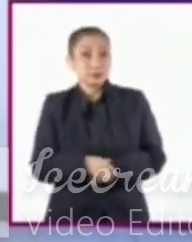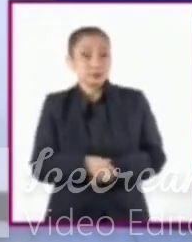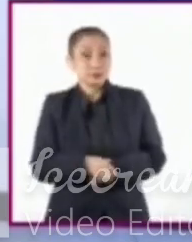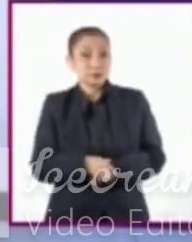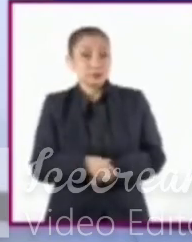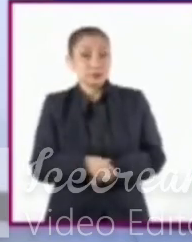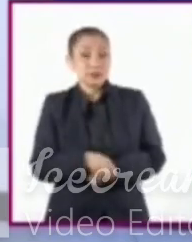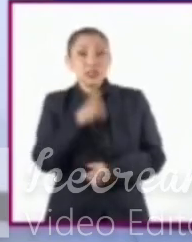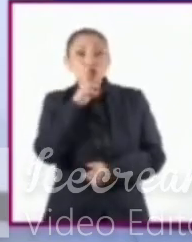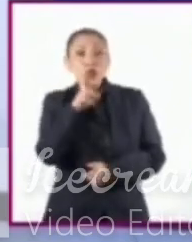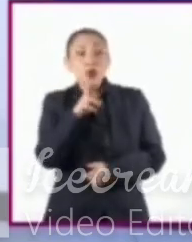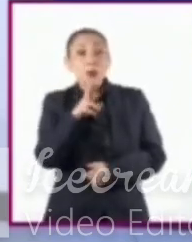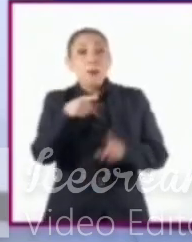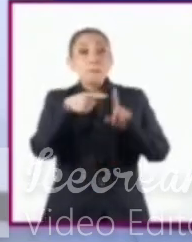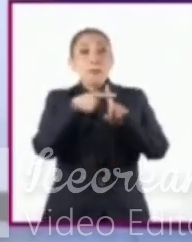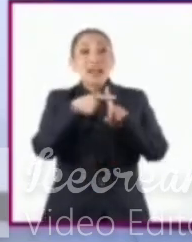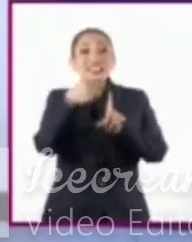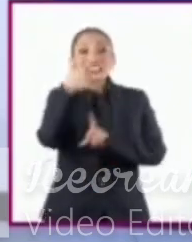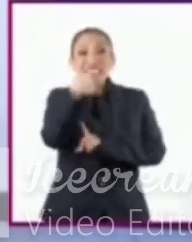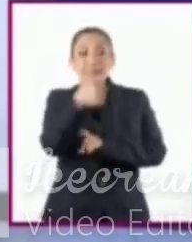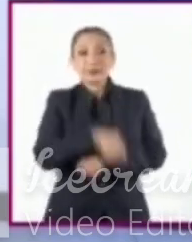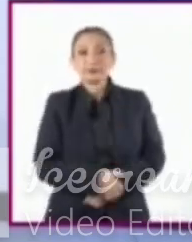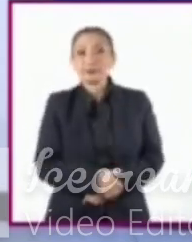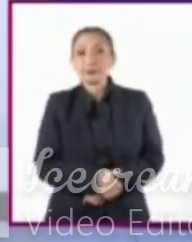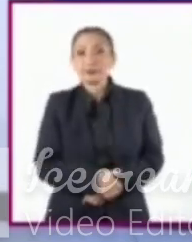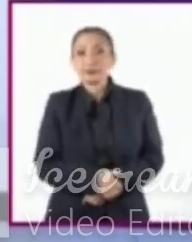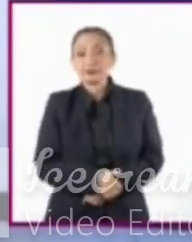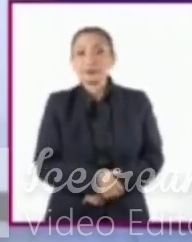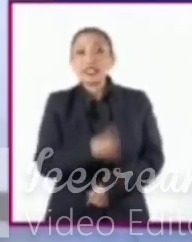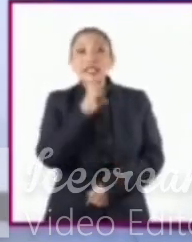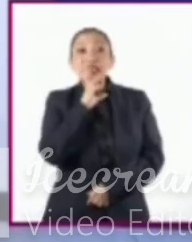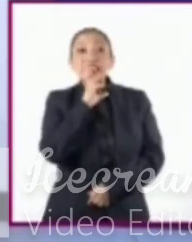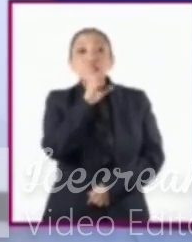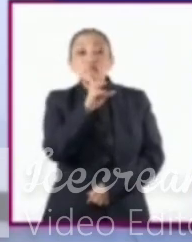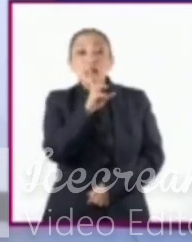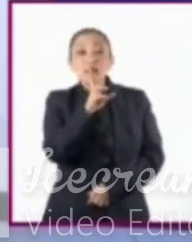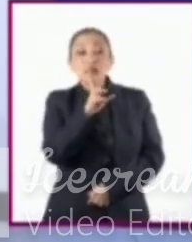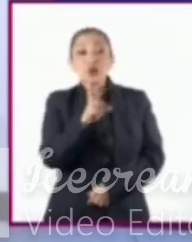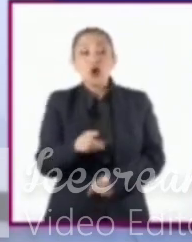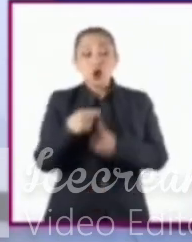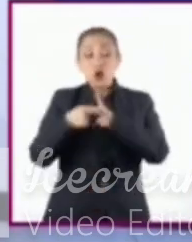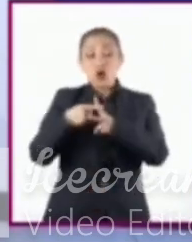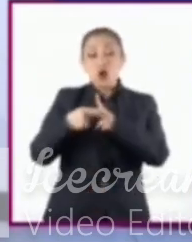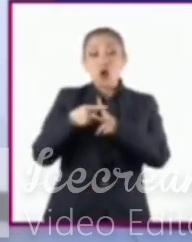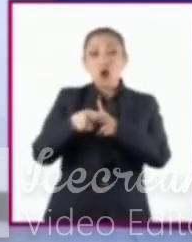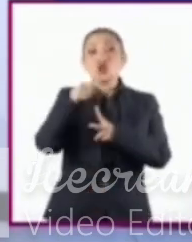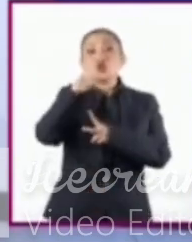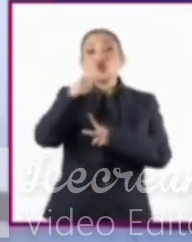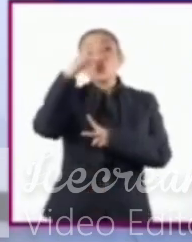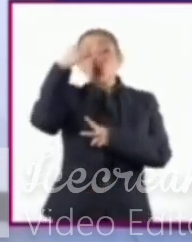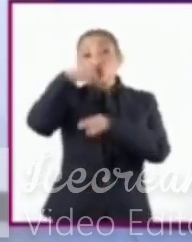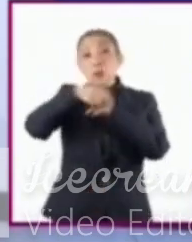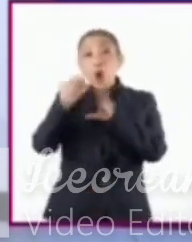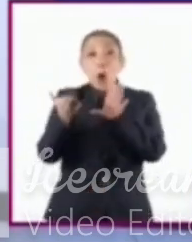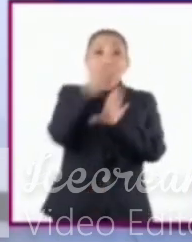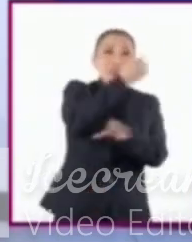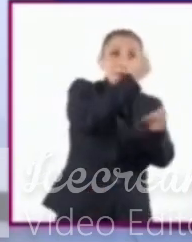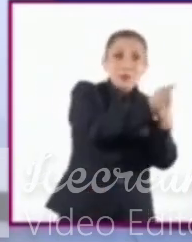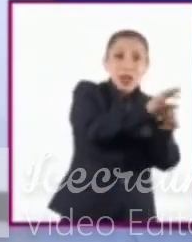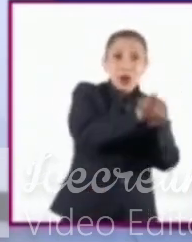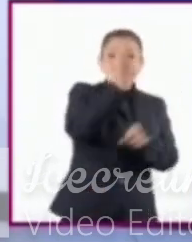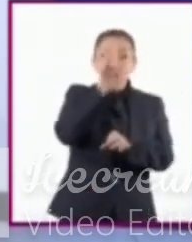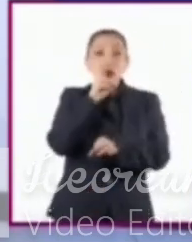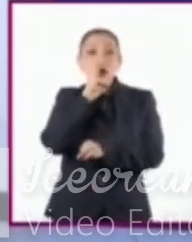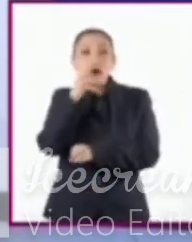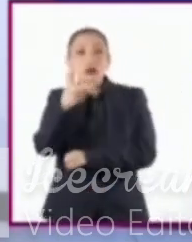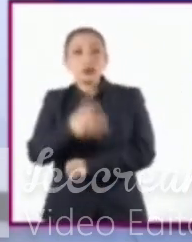el número 6. Y por último, divídelo entre el número que tú pensaste. Volviste a obtener 8,